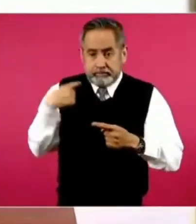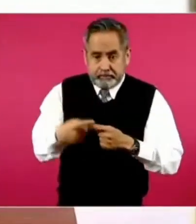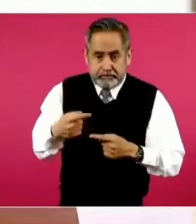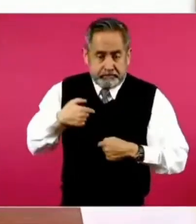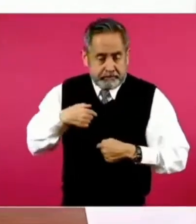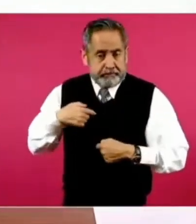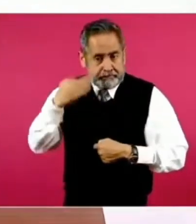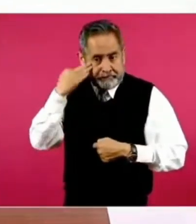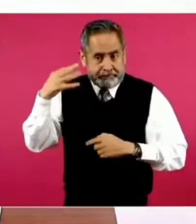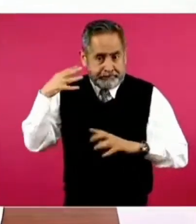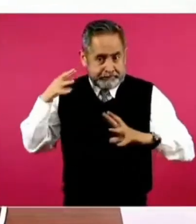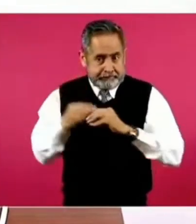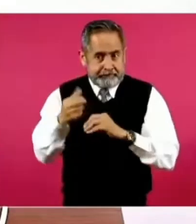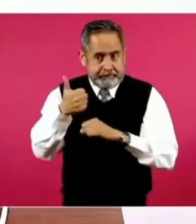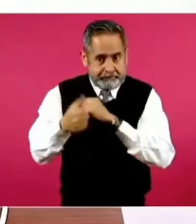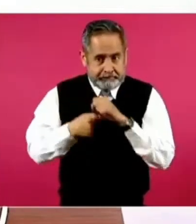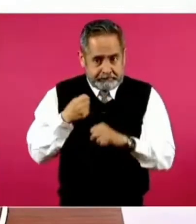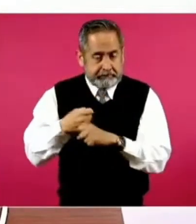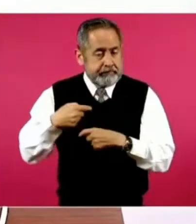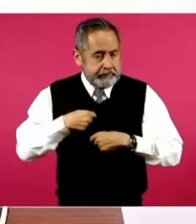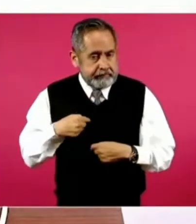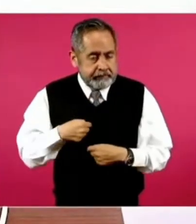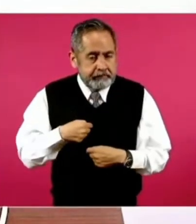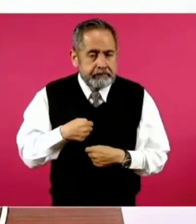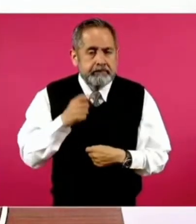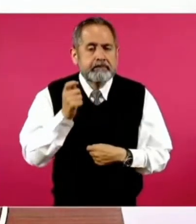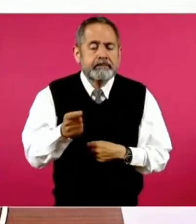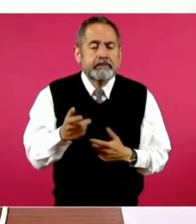llevamos en el gobierno,